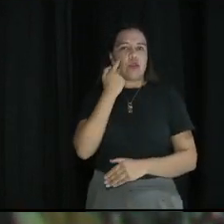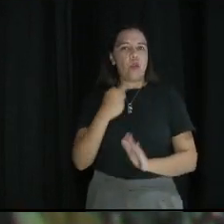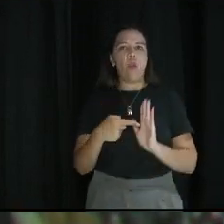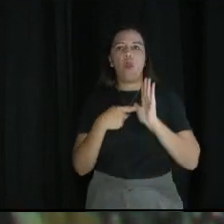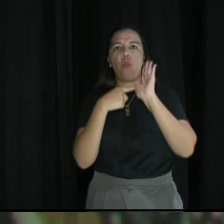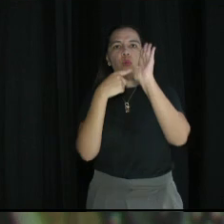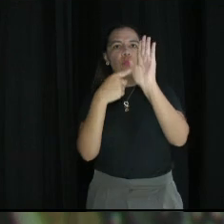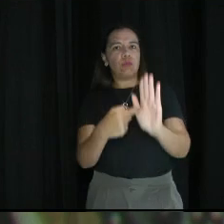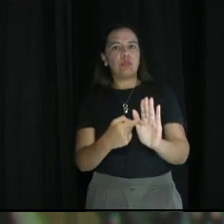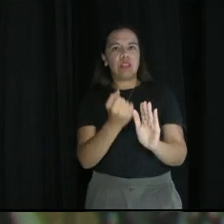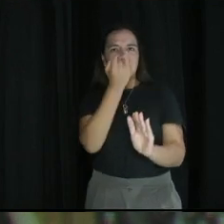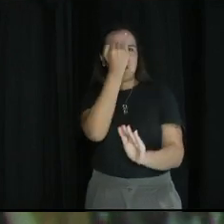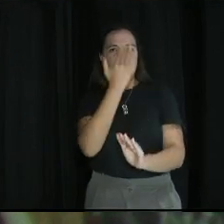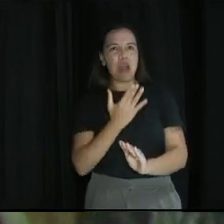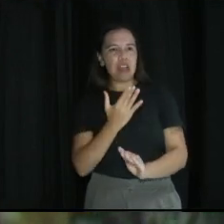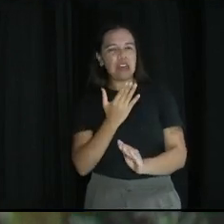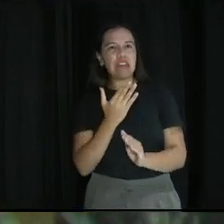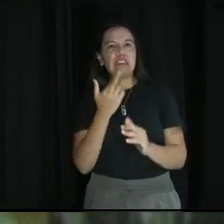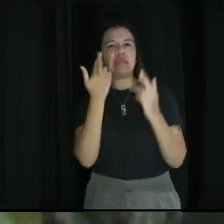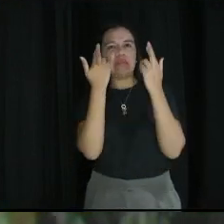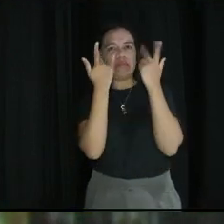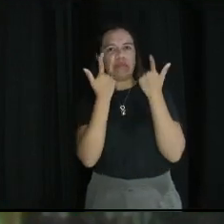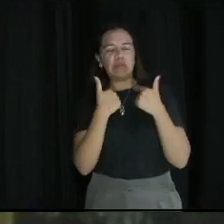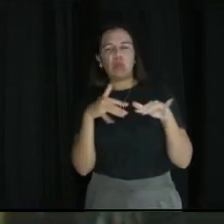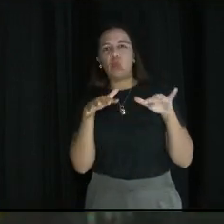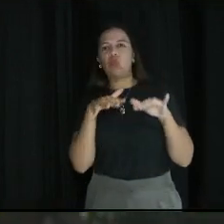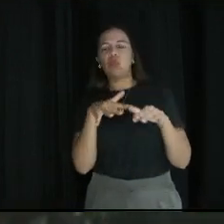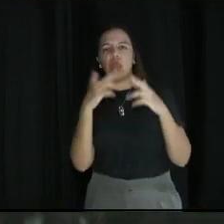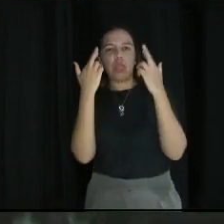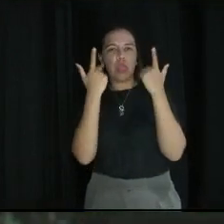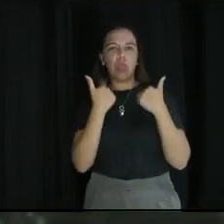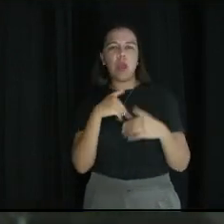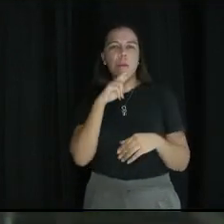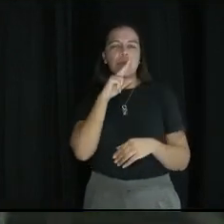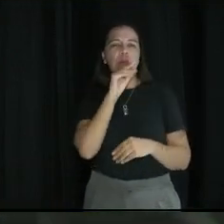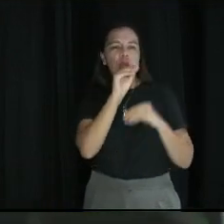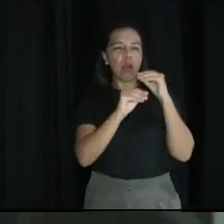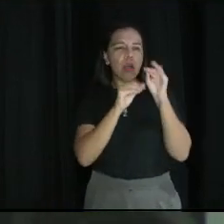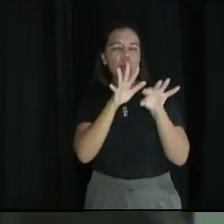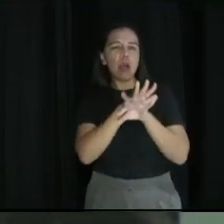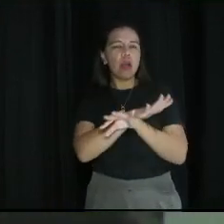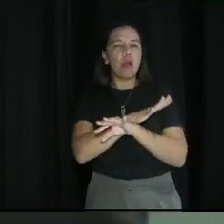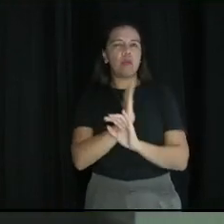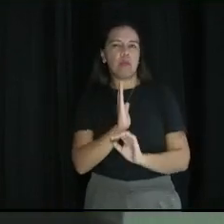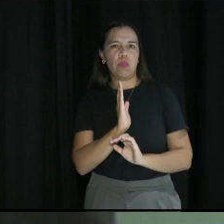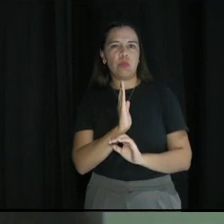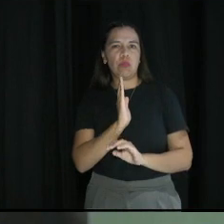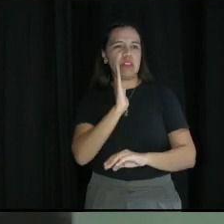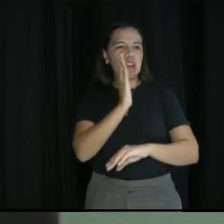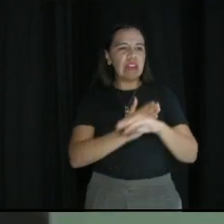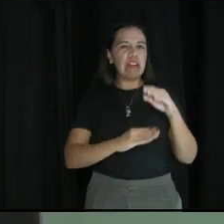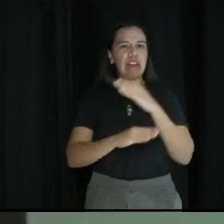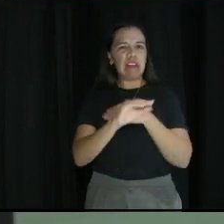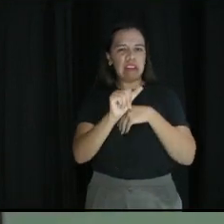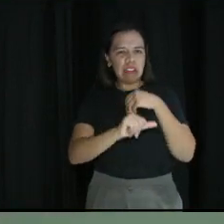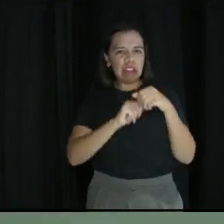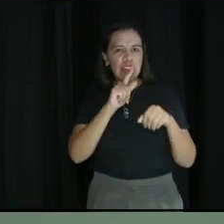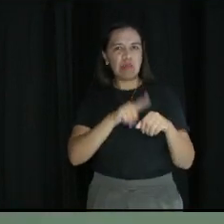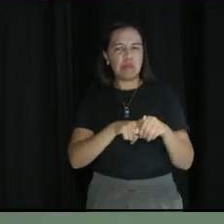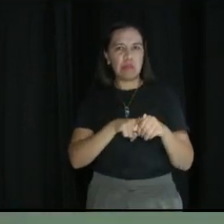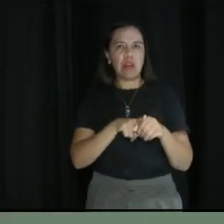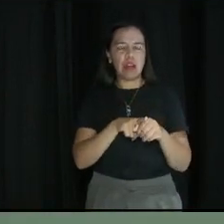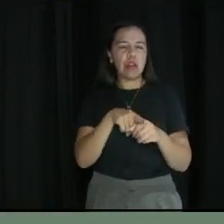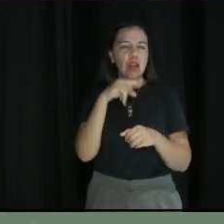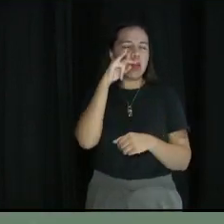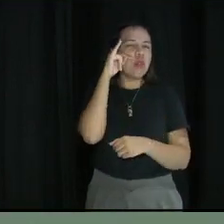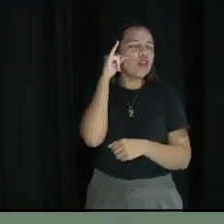insertar ninguna imagen que pudiera ser impactante, quise insertar una imagen de un ángulo donde el ejemplar no es tan